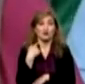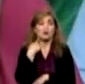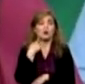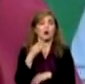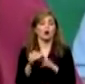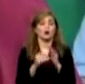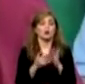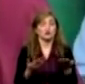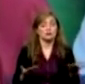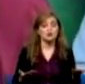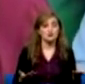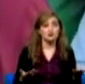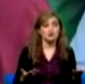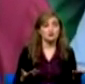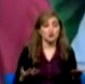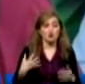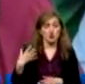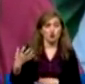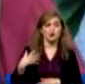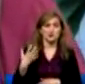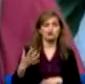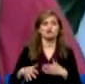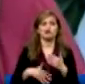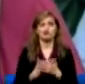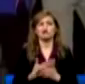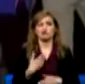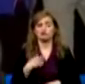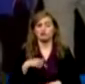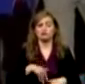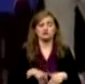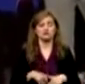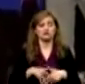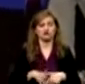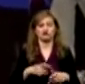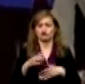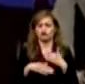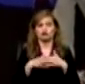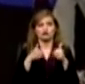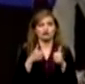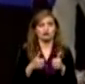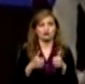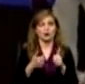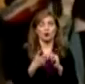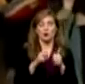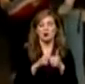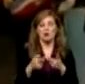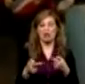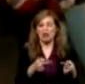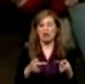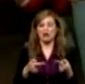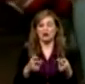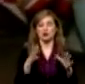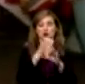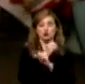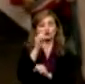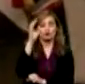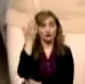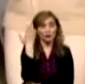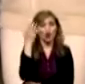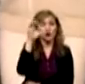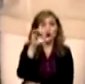van a levantar en Huachapala? A la protesta, realmente, porque todo está bien. Esta pugna ha provocado división en Huachapala. La noche del pasado